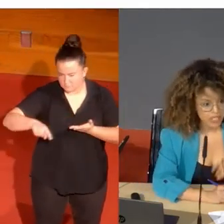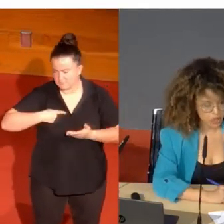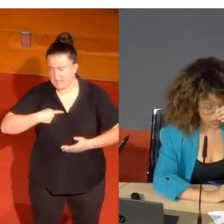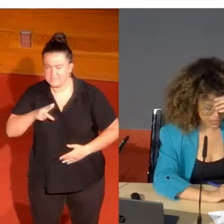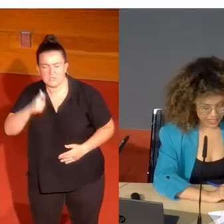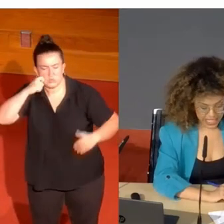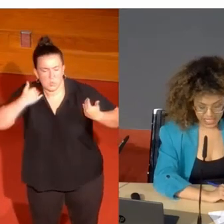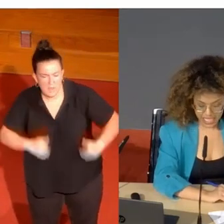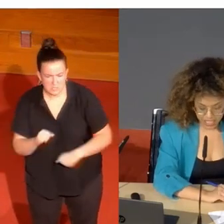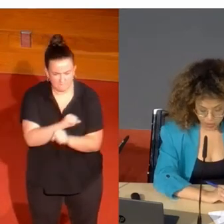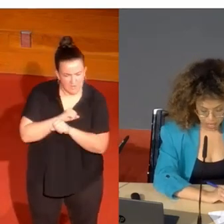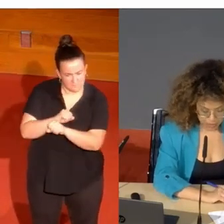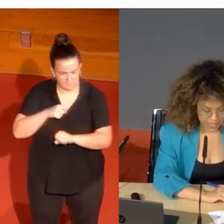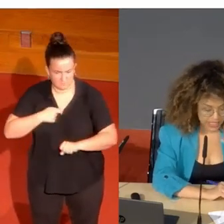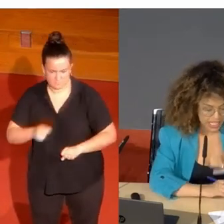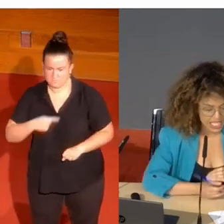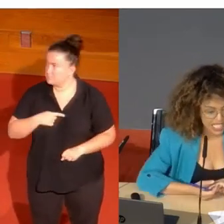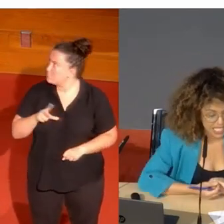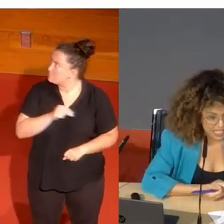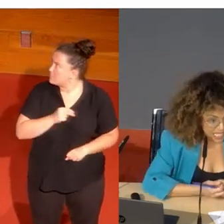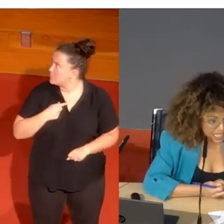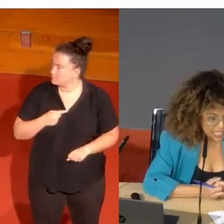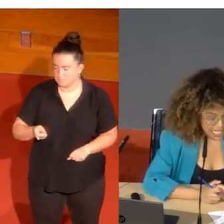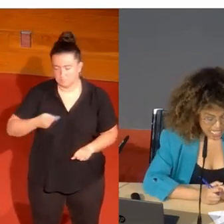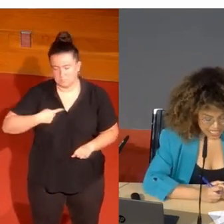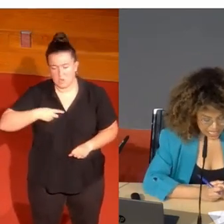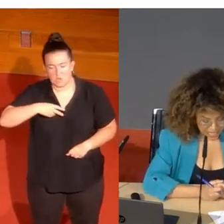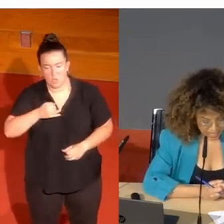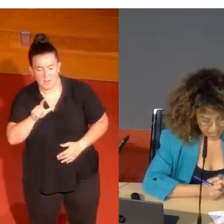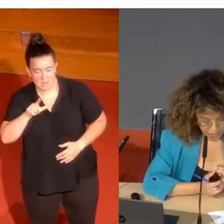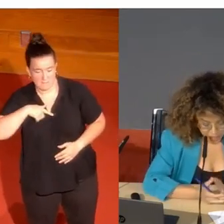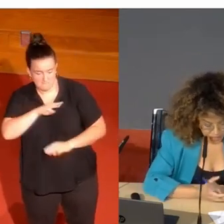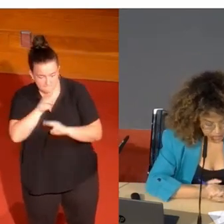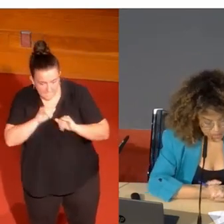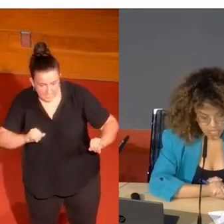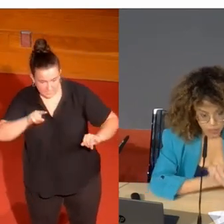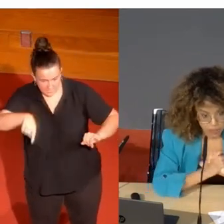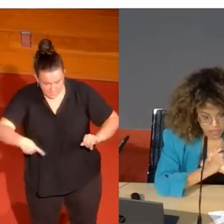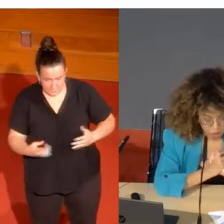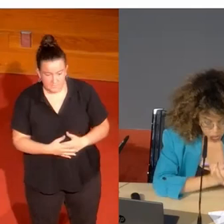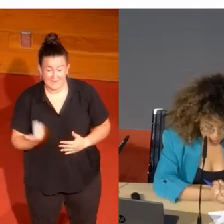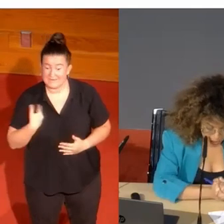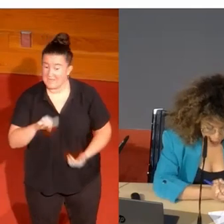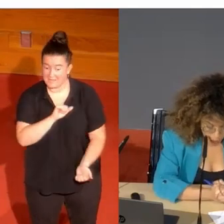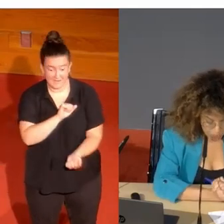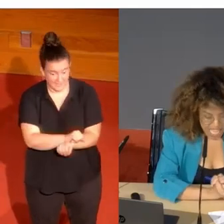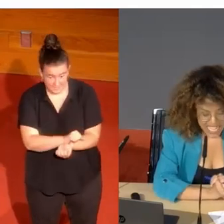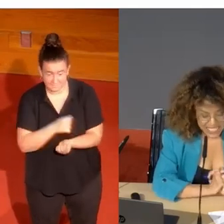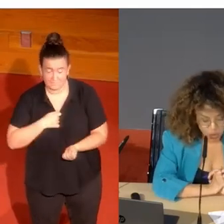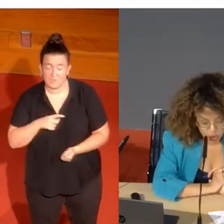paz de 2023 naras mohamedi que ya está encarcelada está en la cárcel de vin desde noviembre de